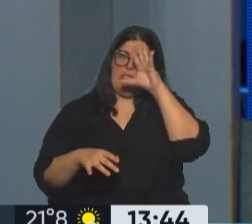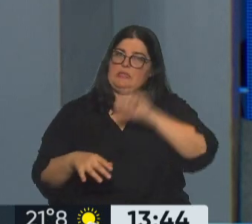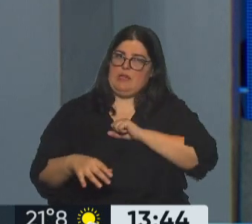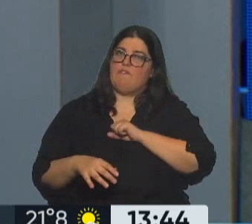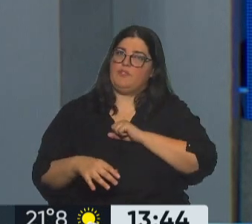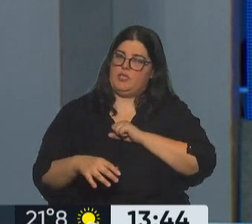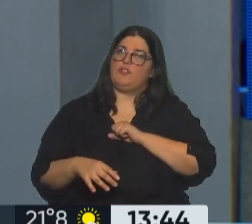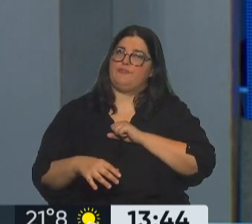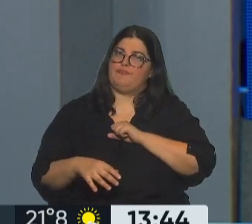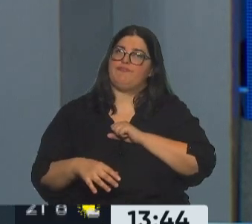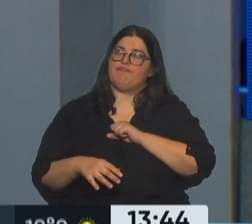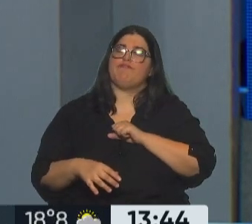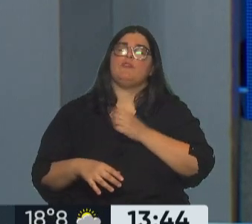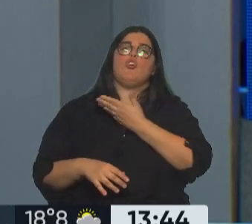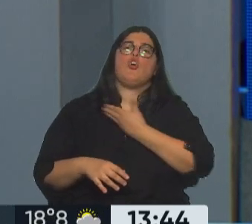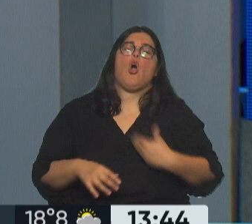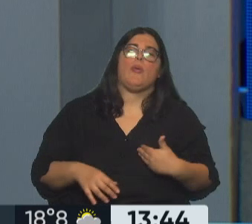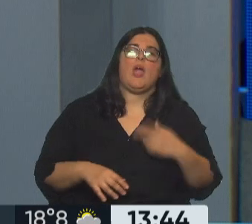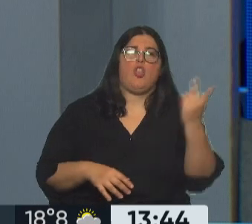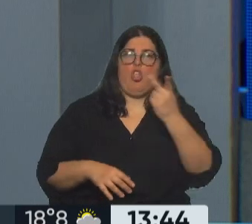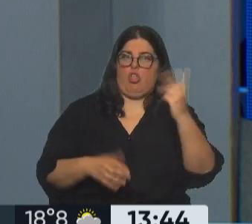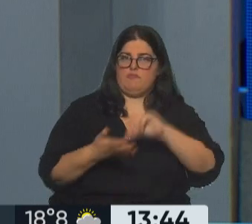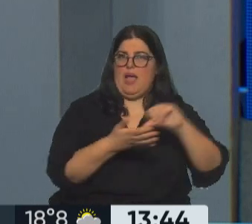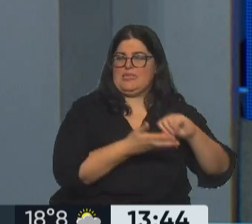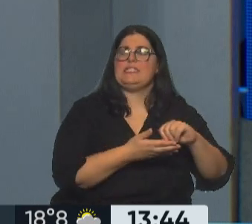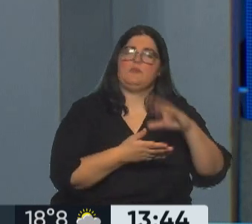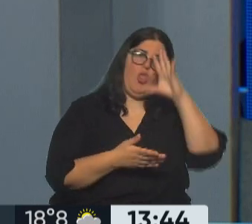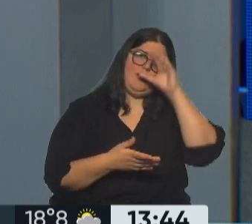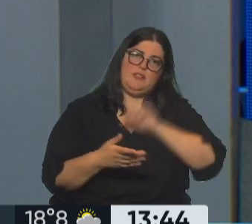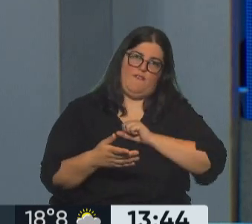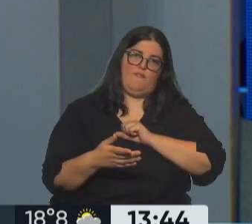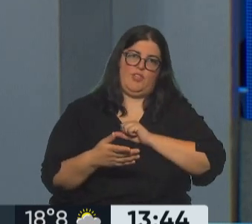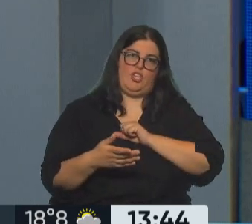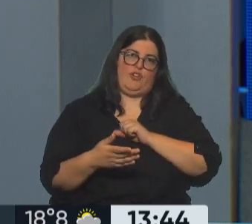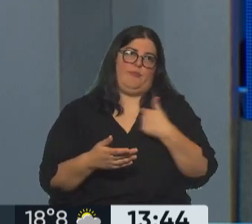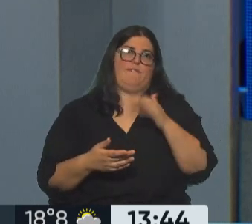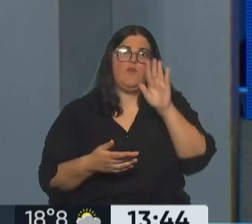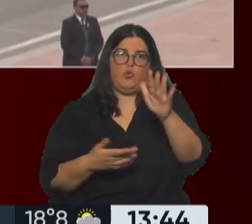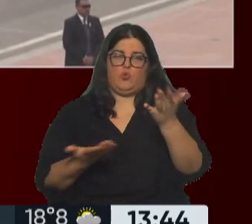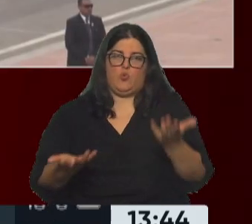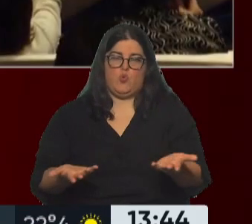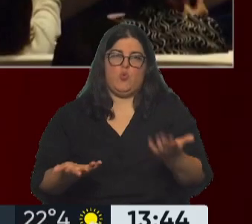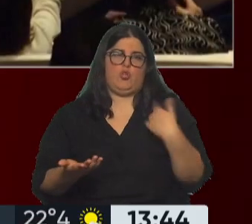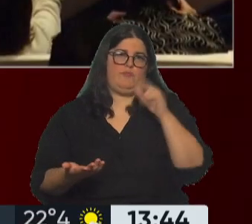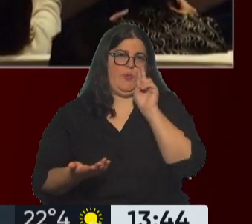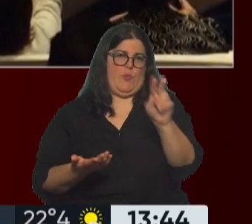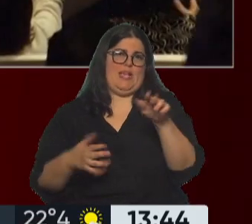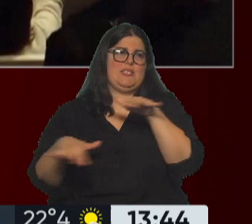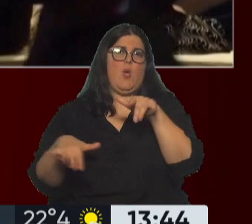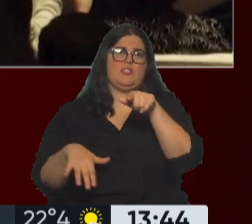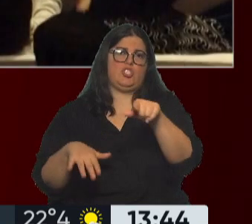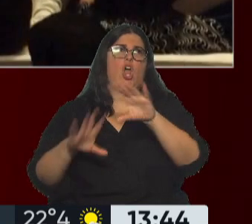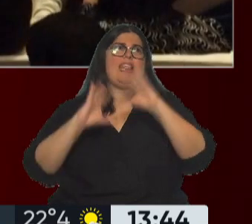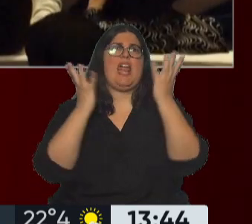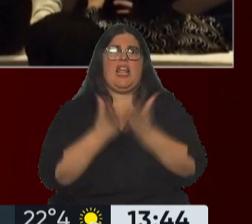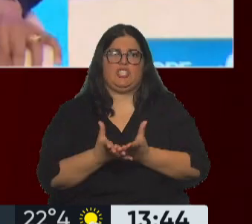tiene tanto Nueva Delhi como Pekín de cara a lo que se visualiza como un escenario